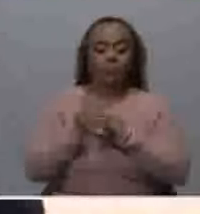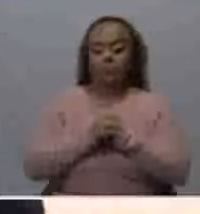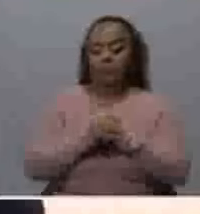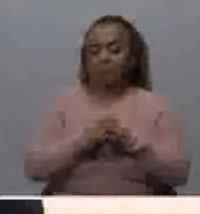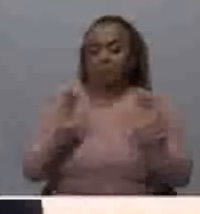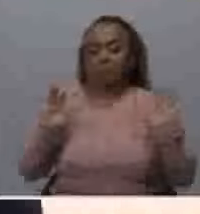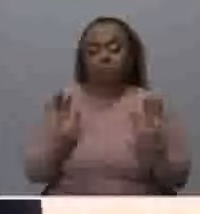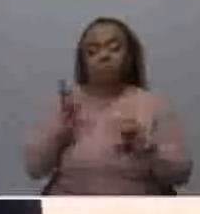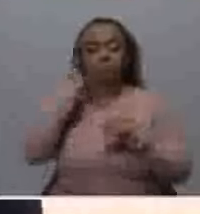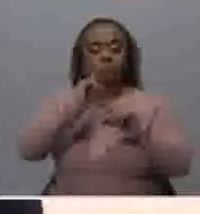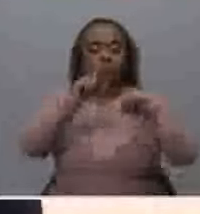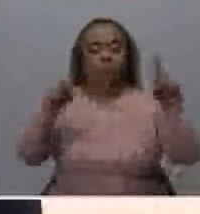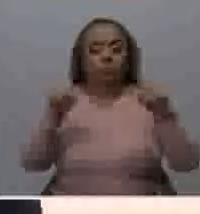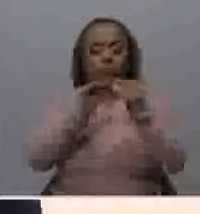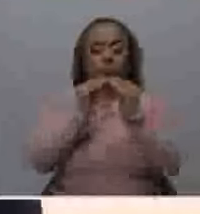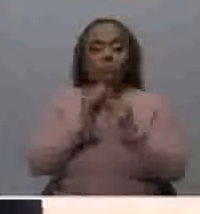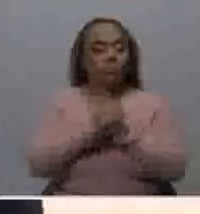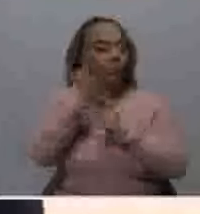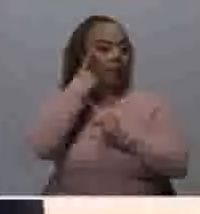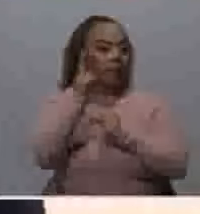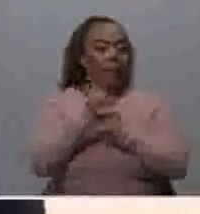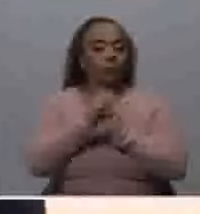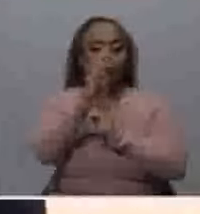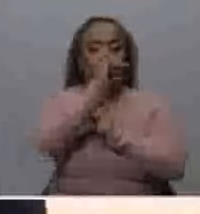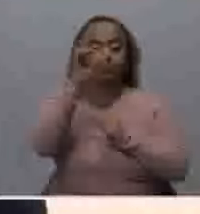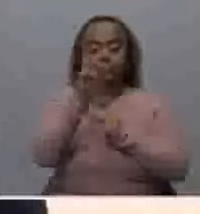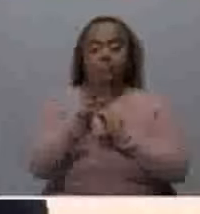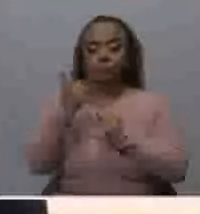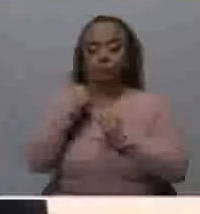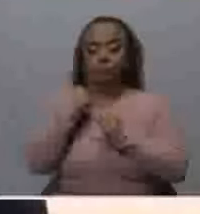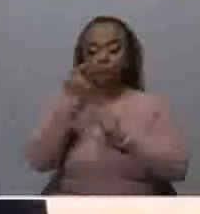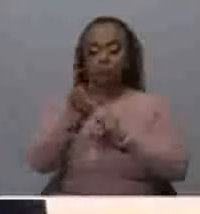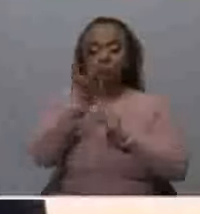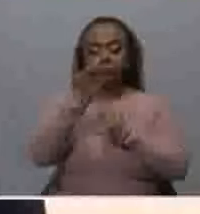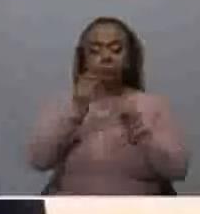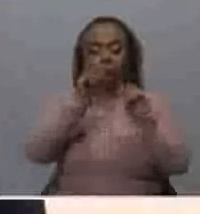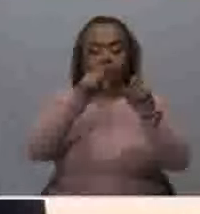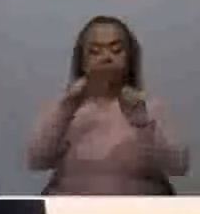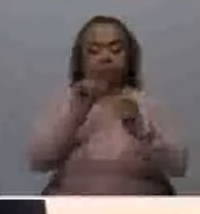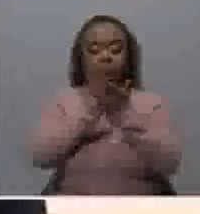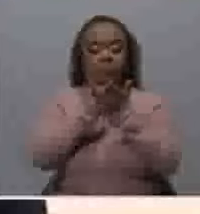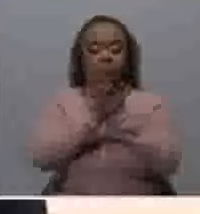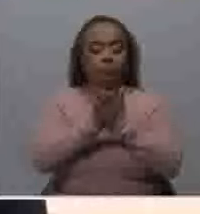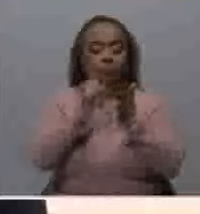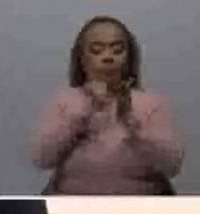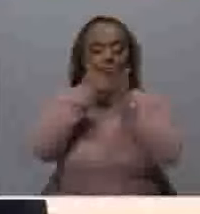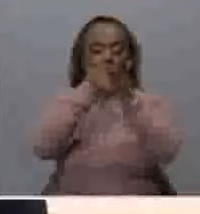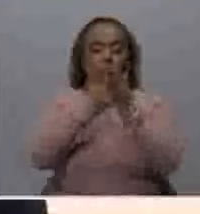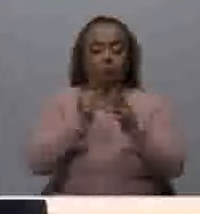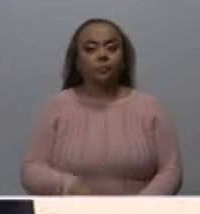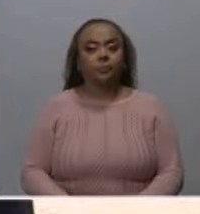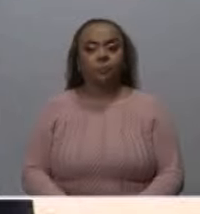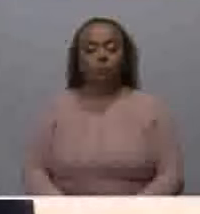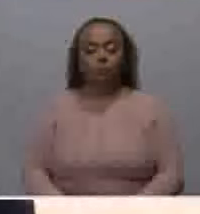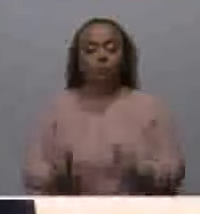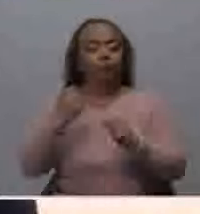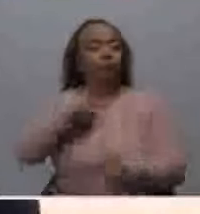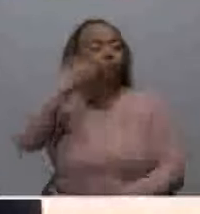sino por estadísticas. Costa Rica en realidad tiene pocas posibilidades en esta Copa América de trascender,